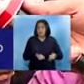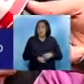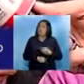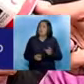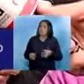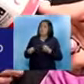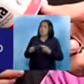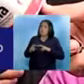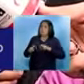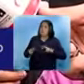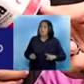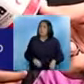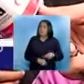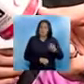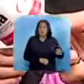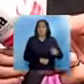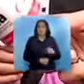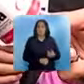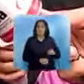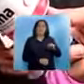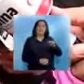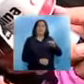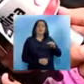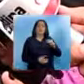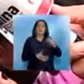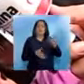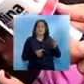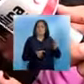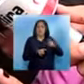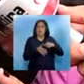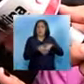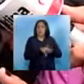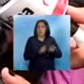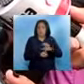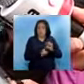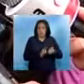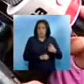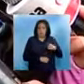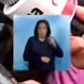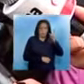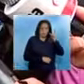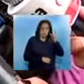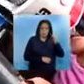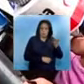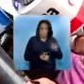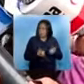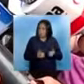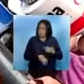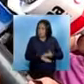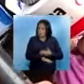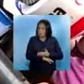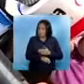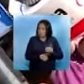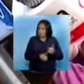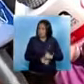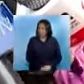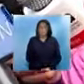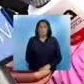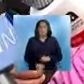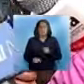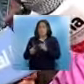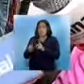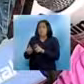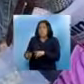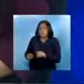caso, ¿cómo evalúa la gestión que ha llevado en la cartera de Desarrollo e Inclusión Social? Por todo lo que oigo, va bien. Señor Kuczynski, una